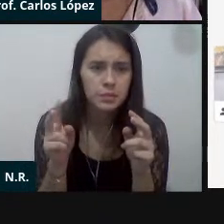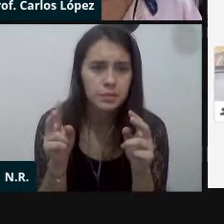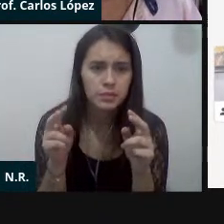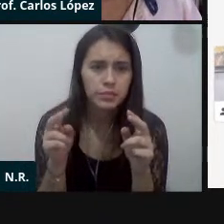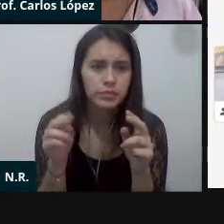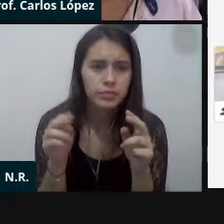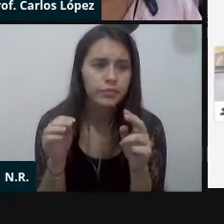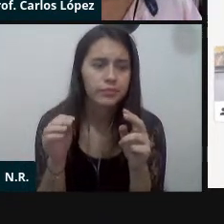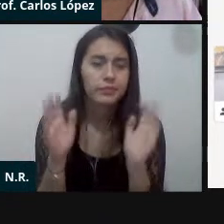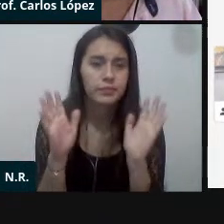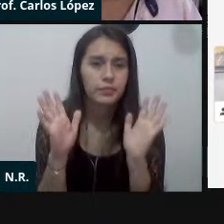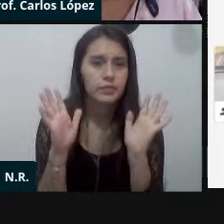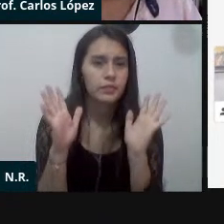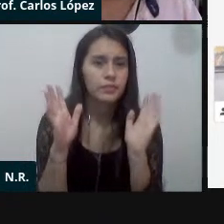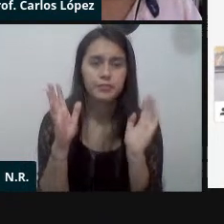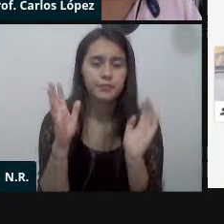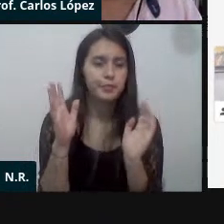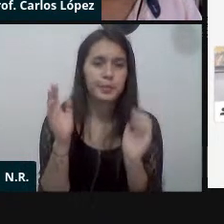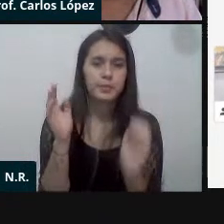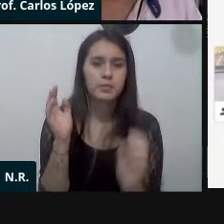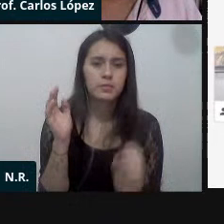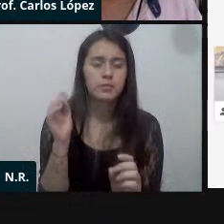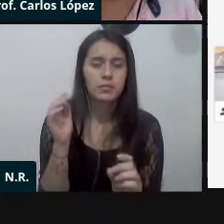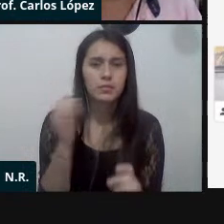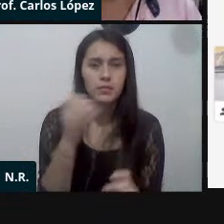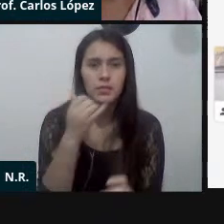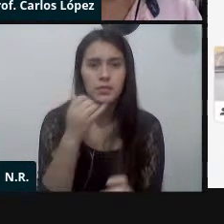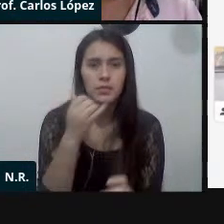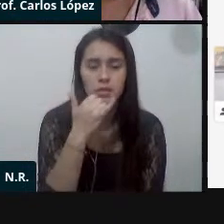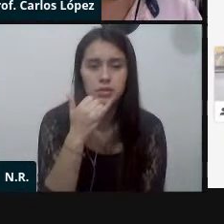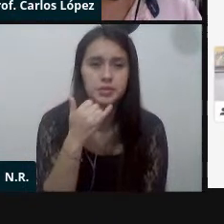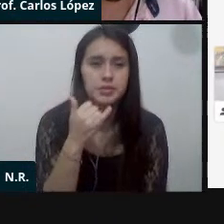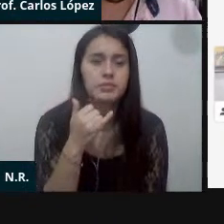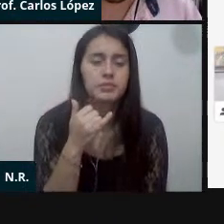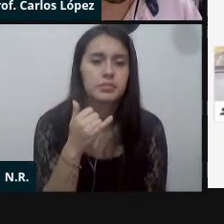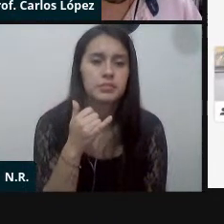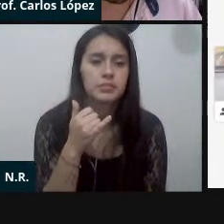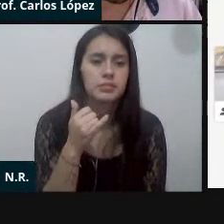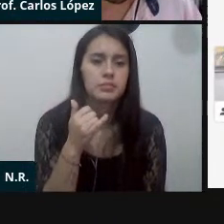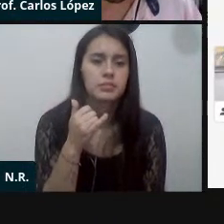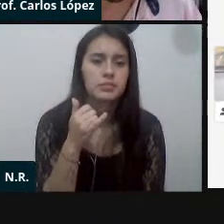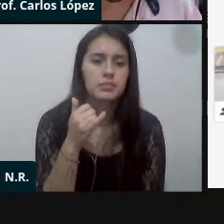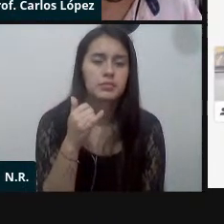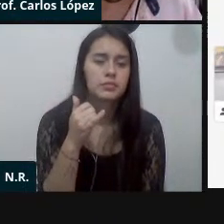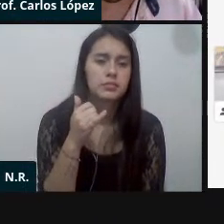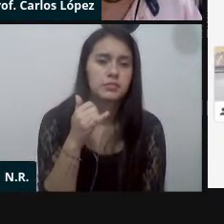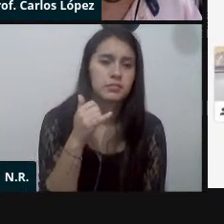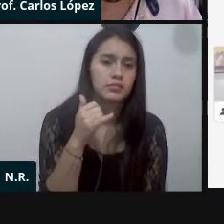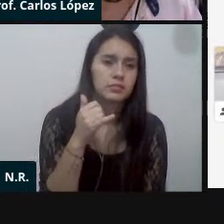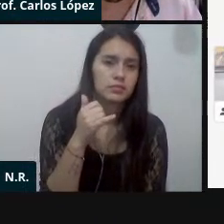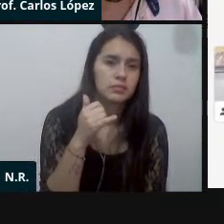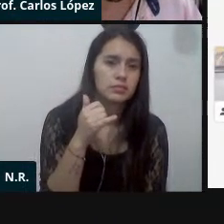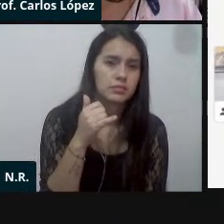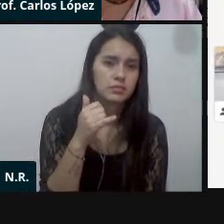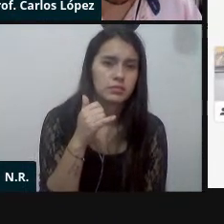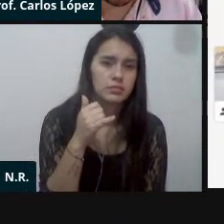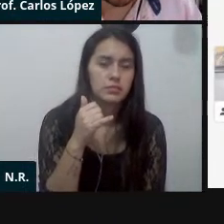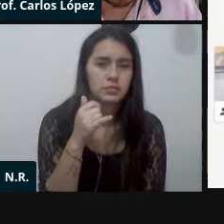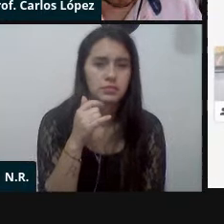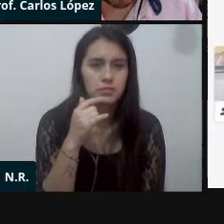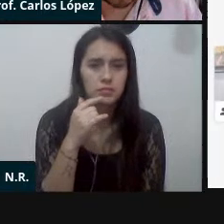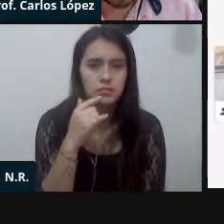Hagamos una cosa. Quiero que en nuestra transmisión canceles esa pantalla compartida y le des compartir